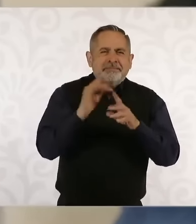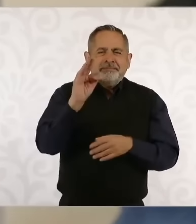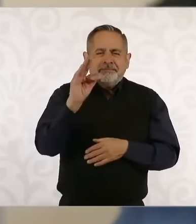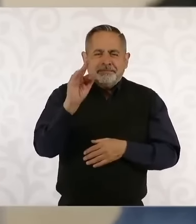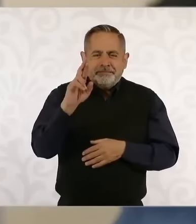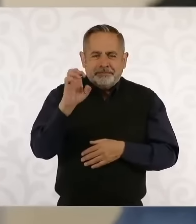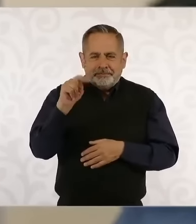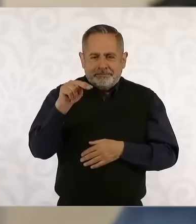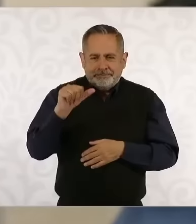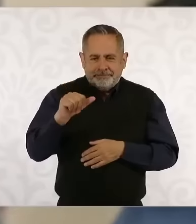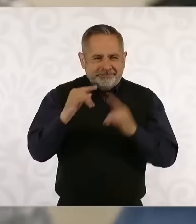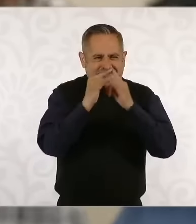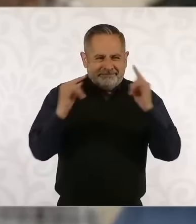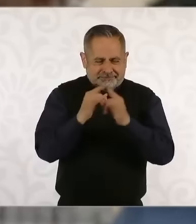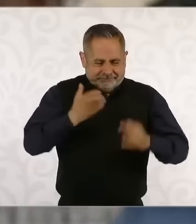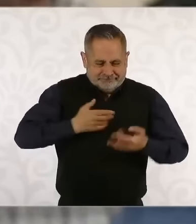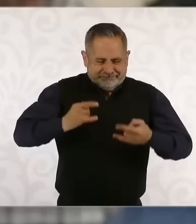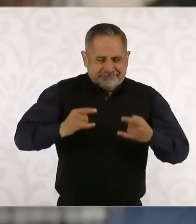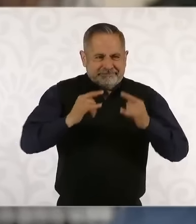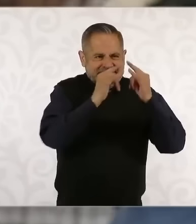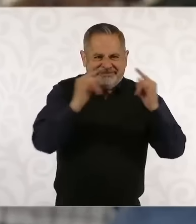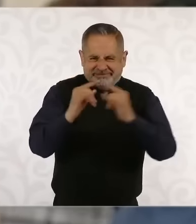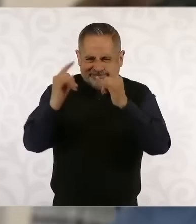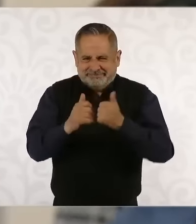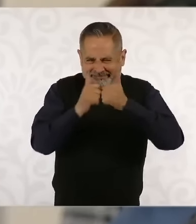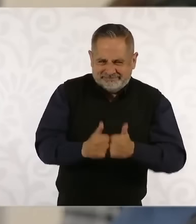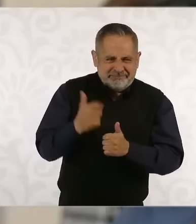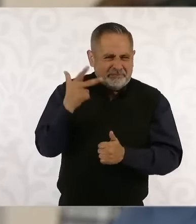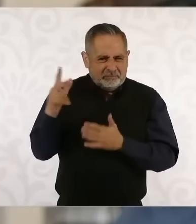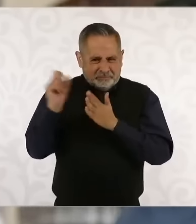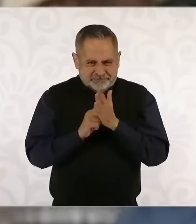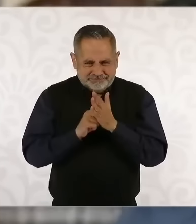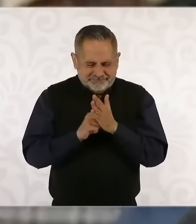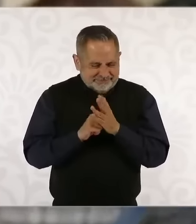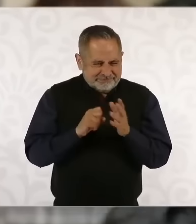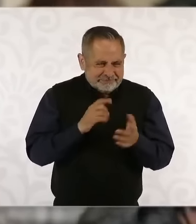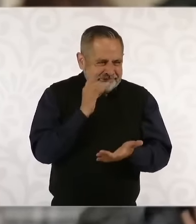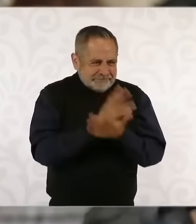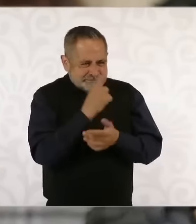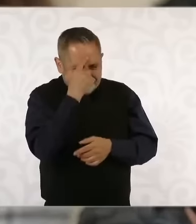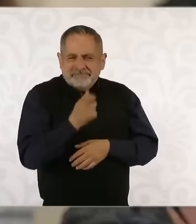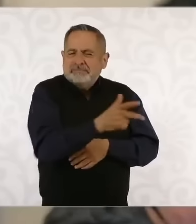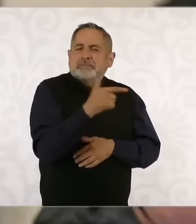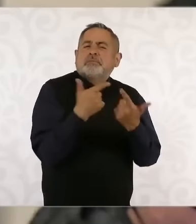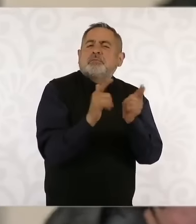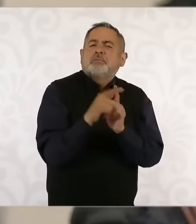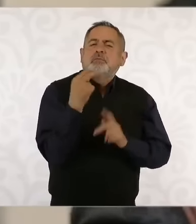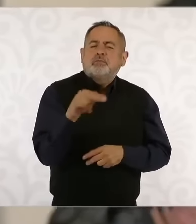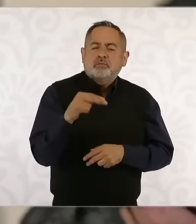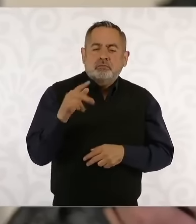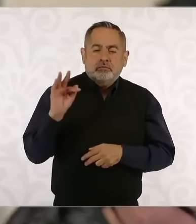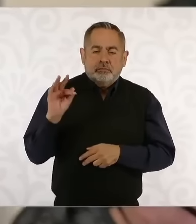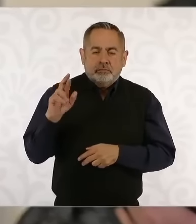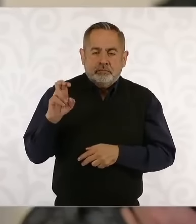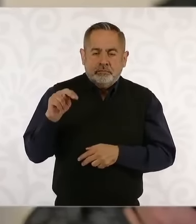en el Zócalo durante 8 meses. En aquella ocasión, cuando inició ese campamento, nosotros nos infiltramos